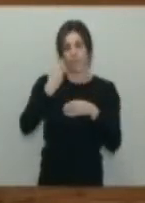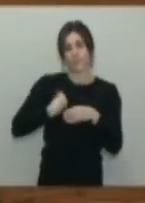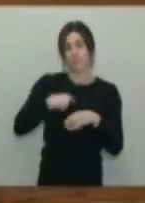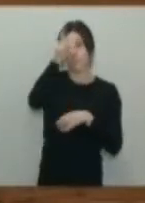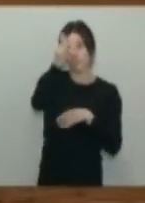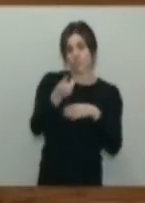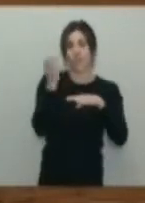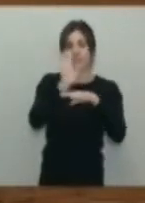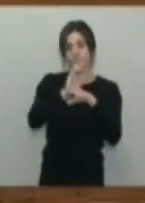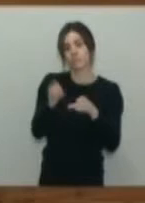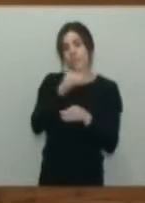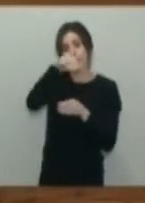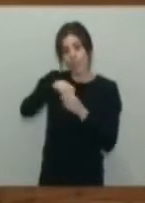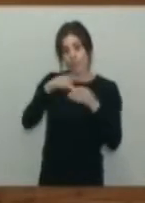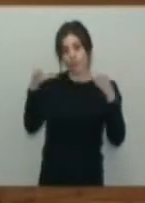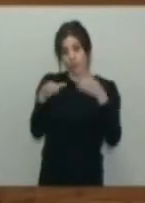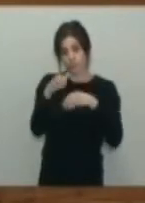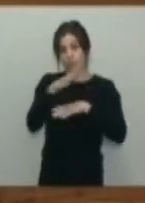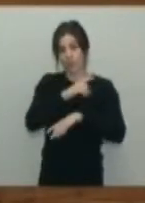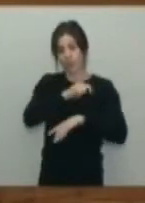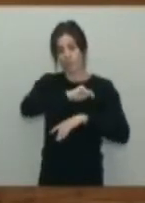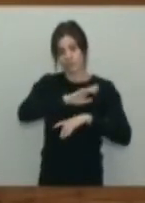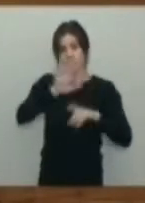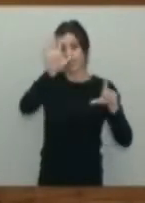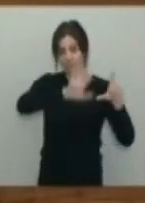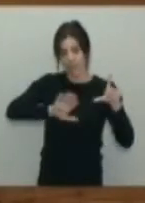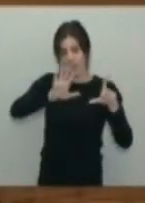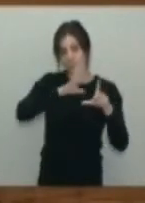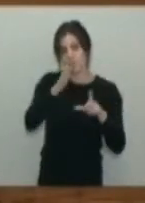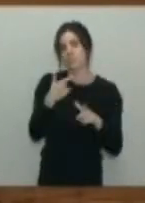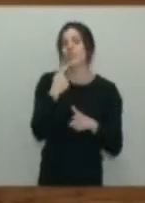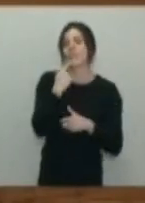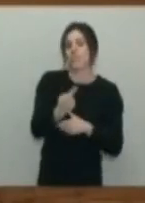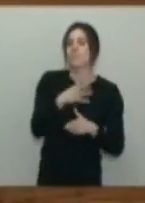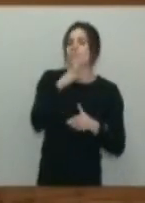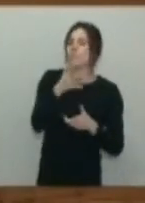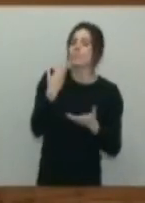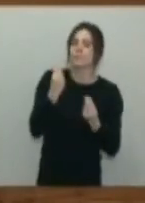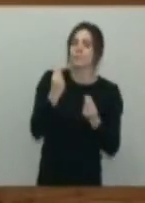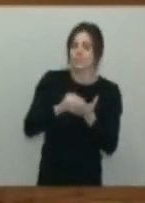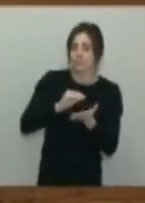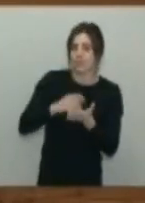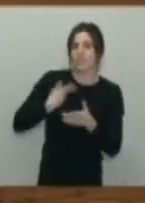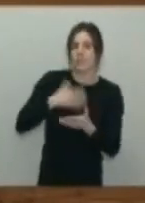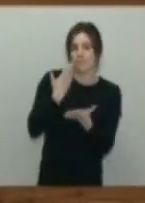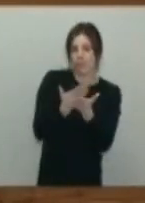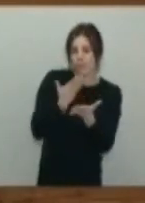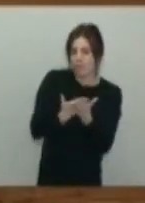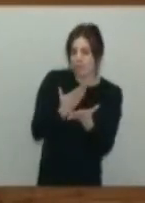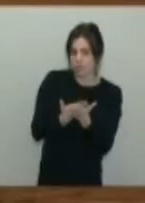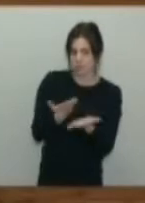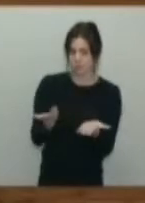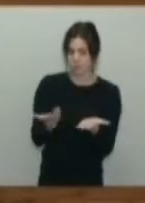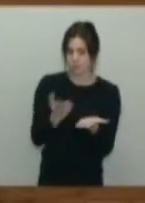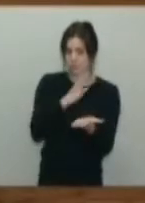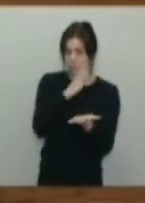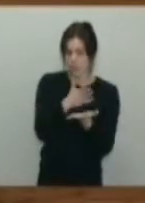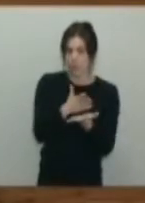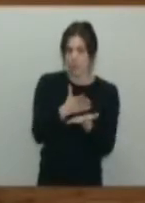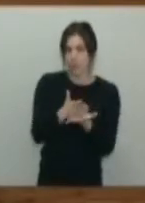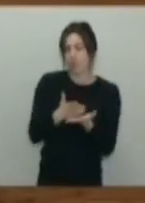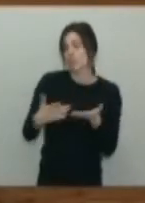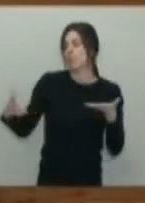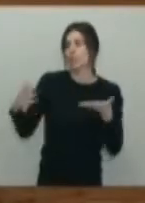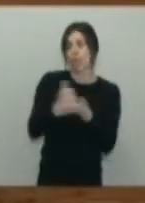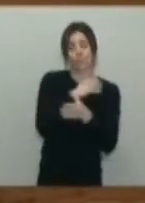reclamando la constitución de este Consejo. Es una reclamación constante del sector que seguramente es conocido por todos los grupos políticos de